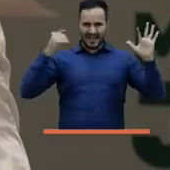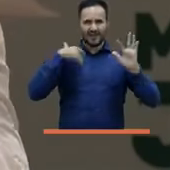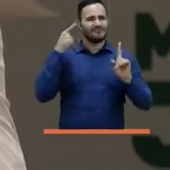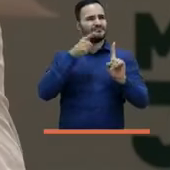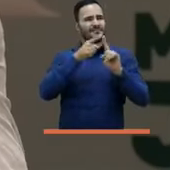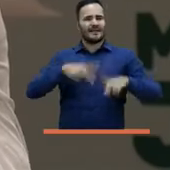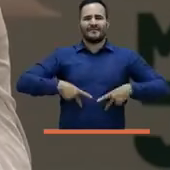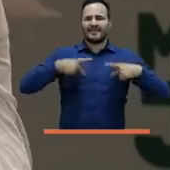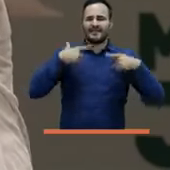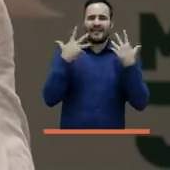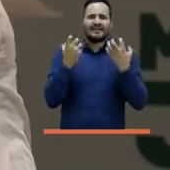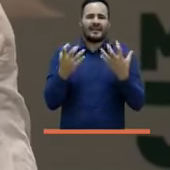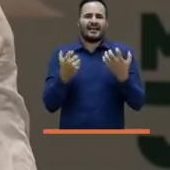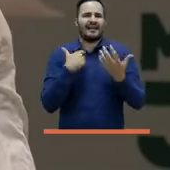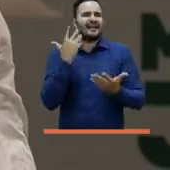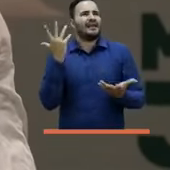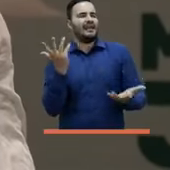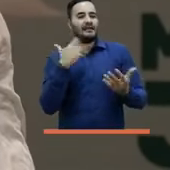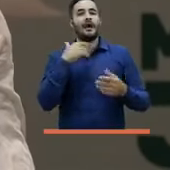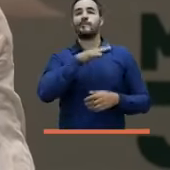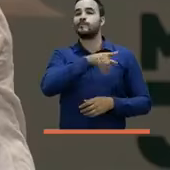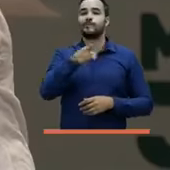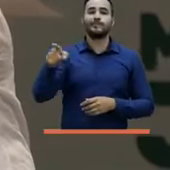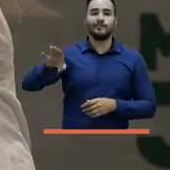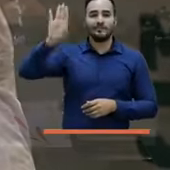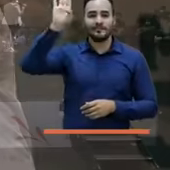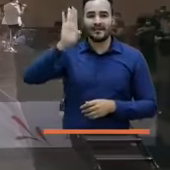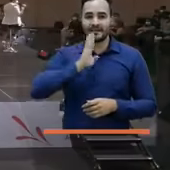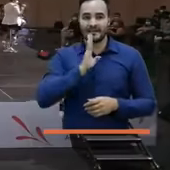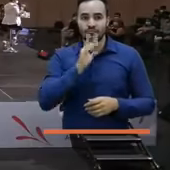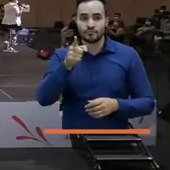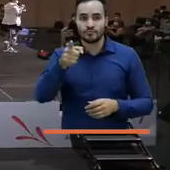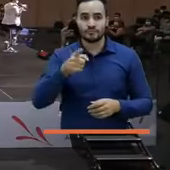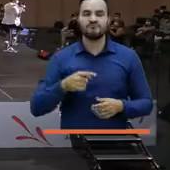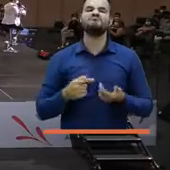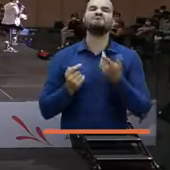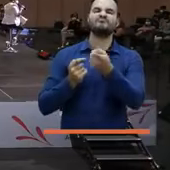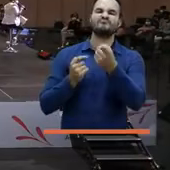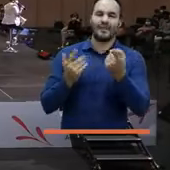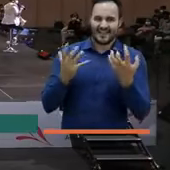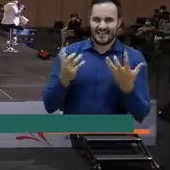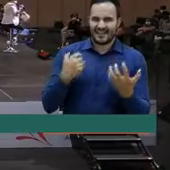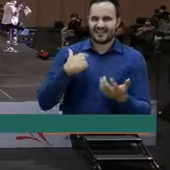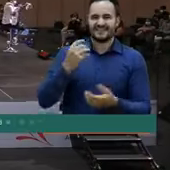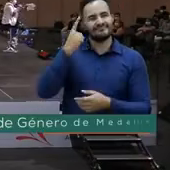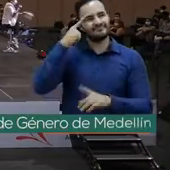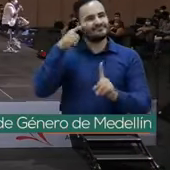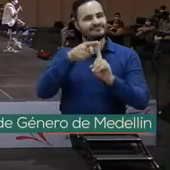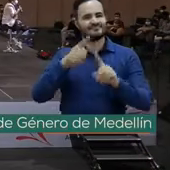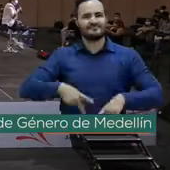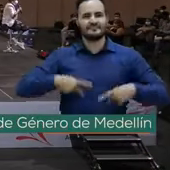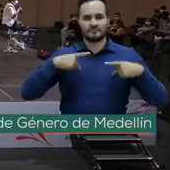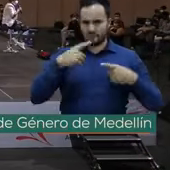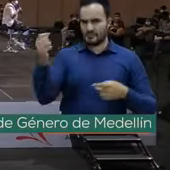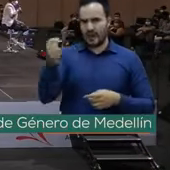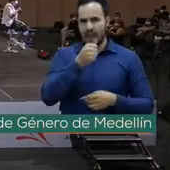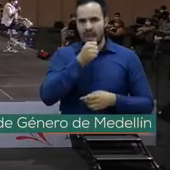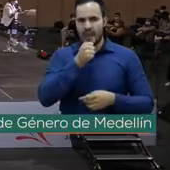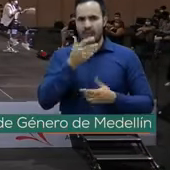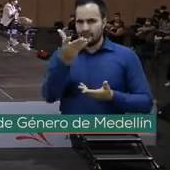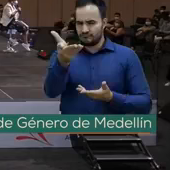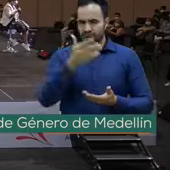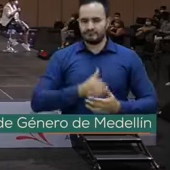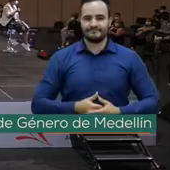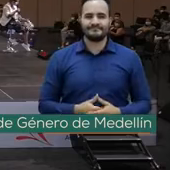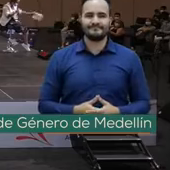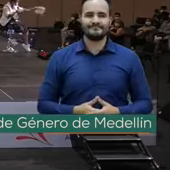hay por acá quien tiene eso claro qué quieres dale dale párate en el micrófono tranquila y